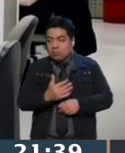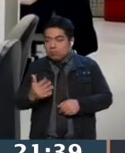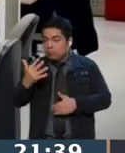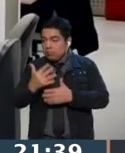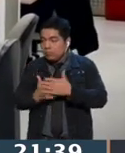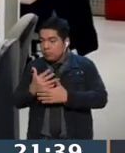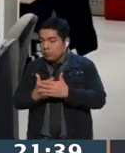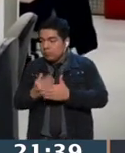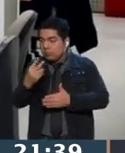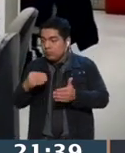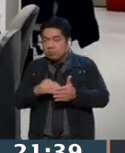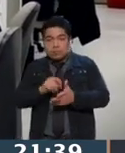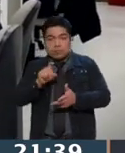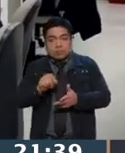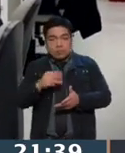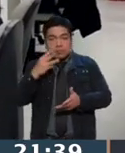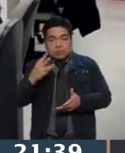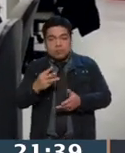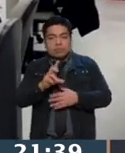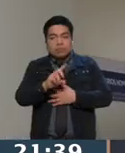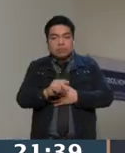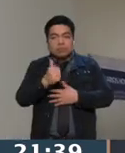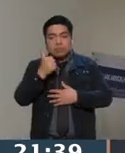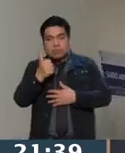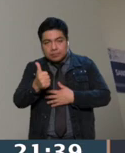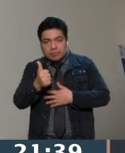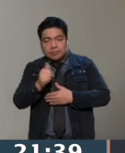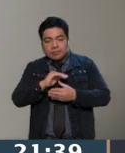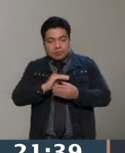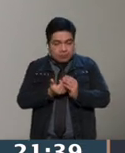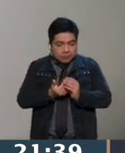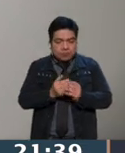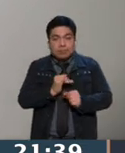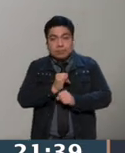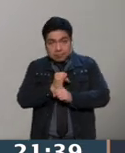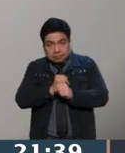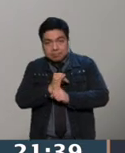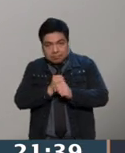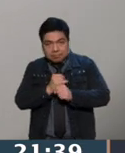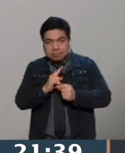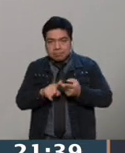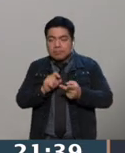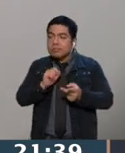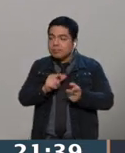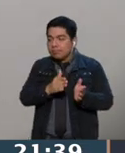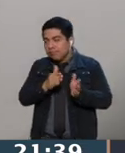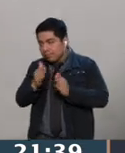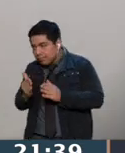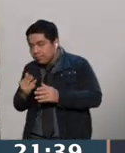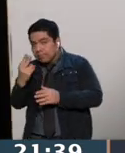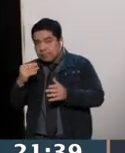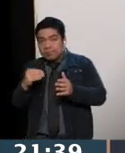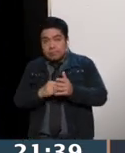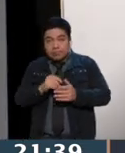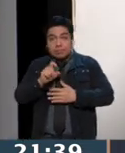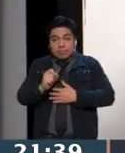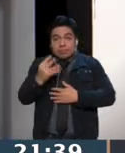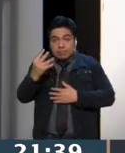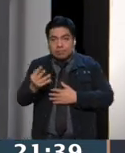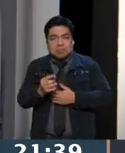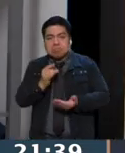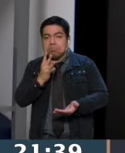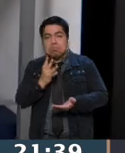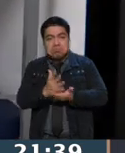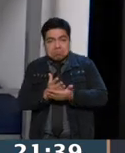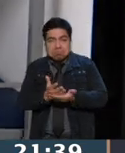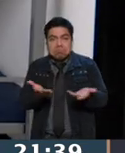de 2023 se registraron 36 carpetas de investigación y en el mismo periodo, pero de 2024,